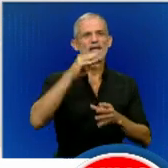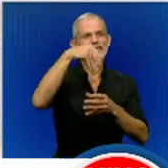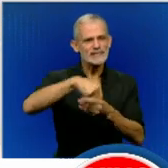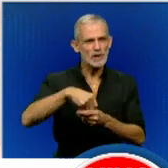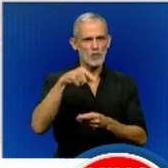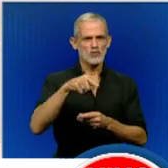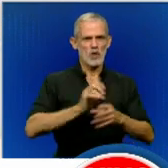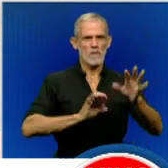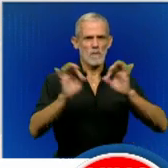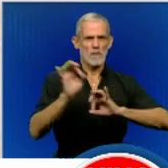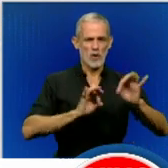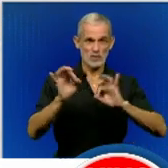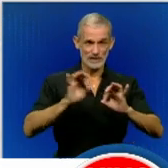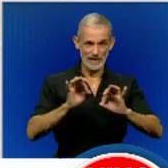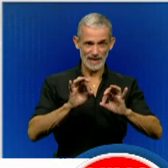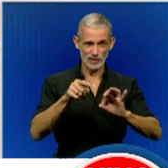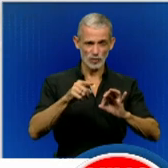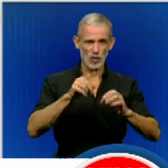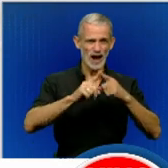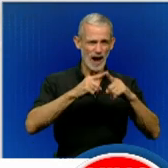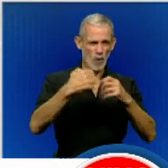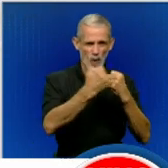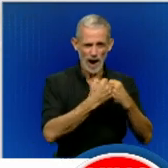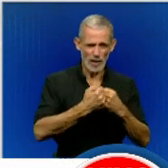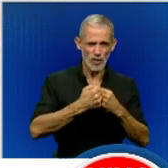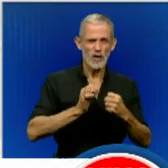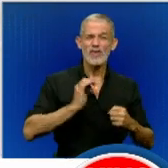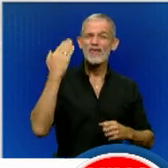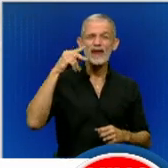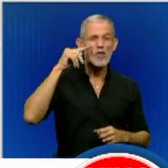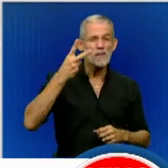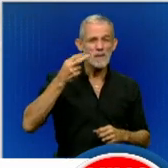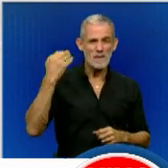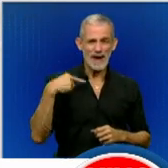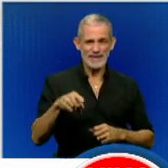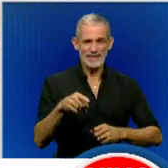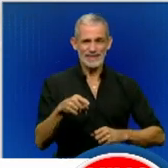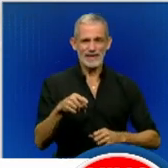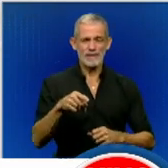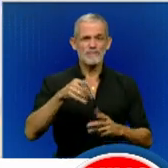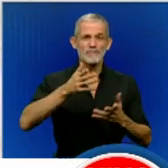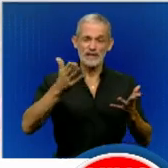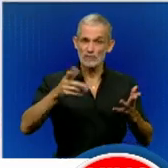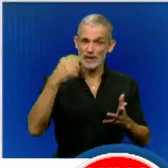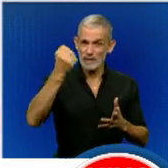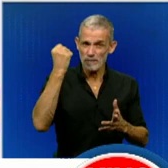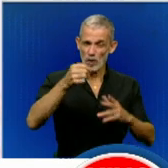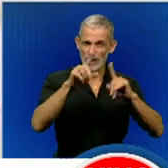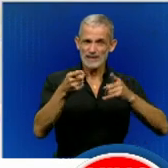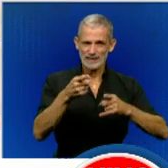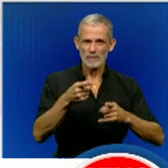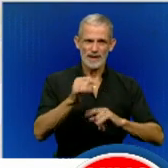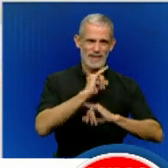en este en este consenso del año 2020 y creo que es importante también que